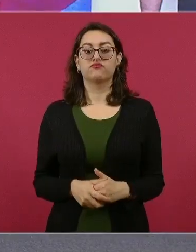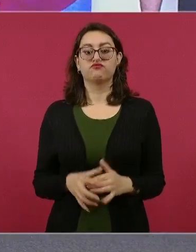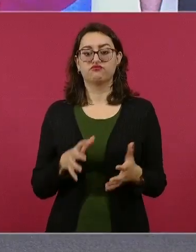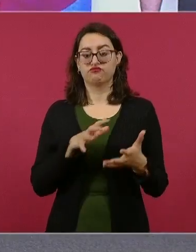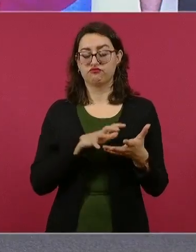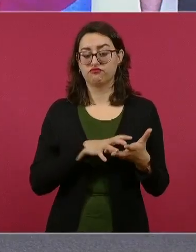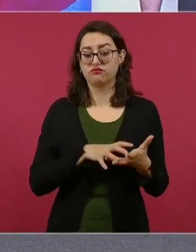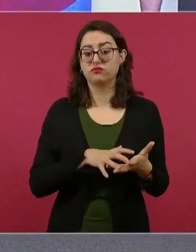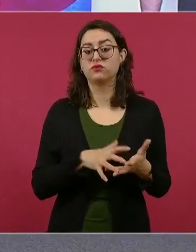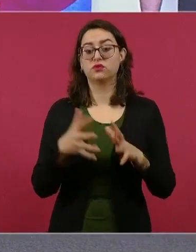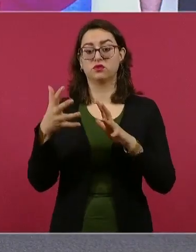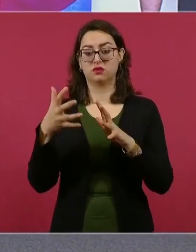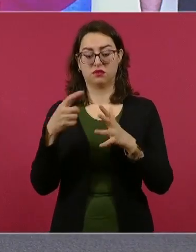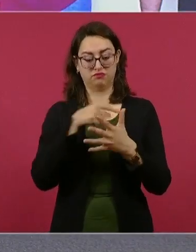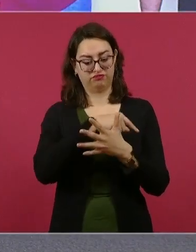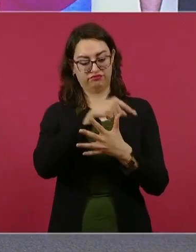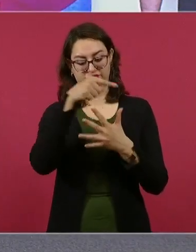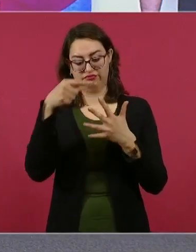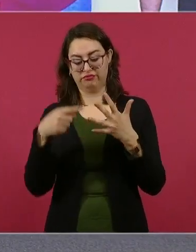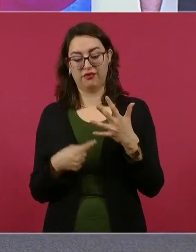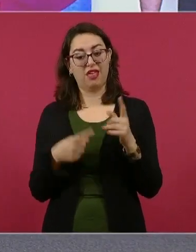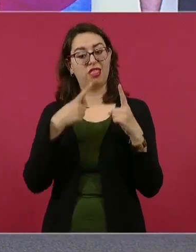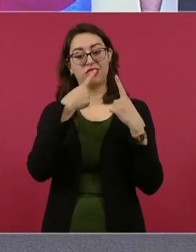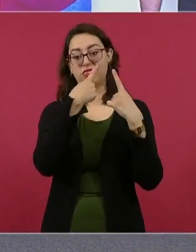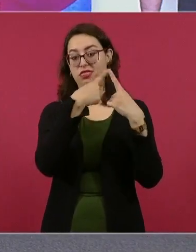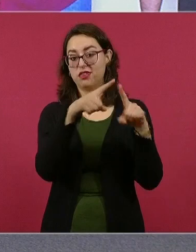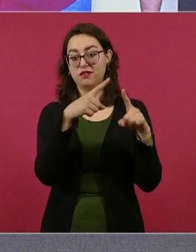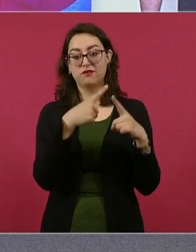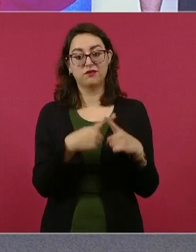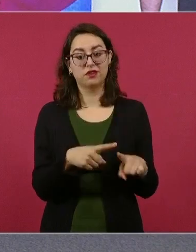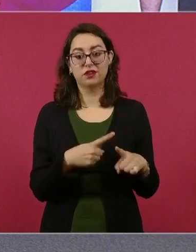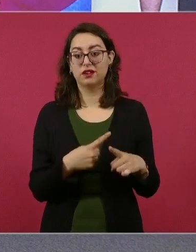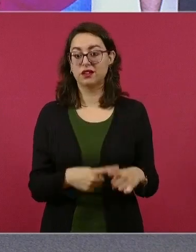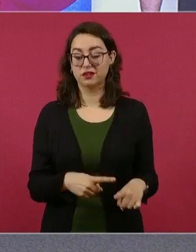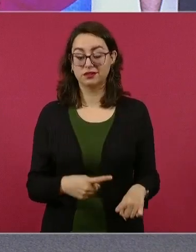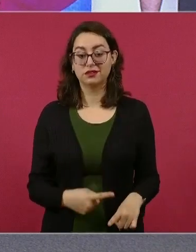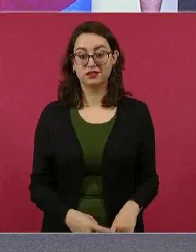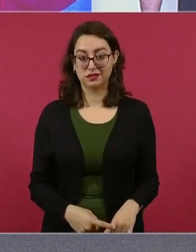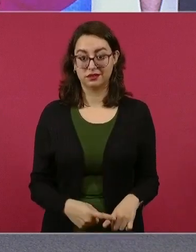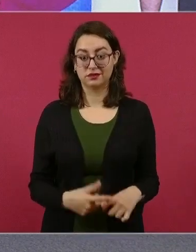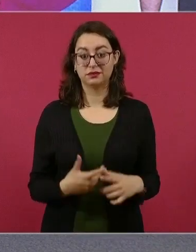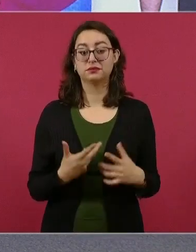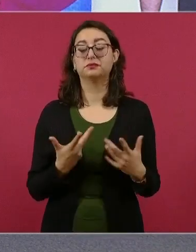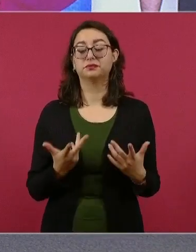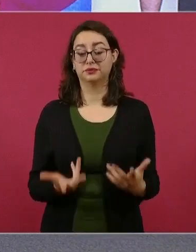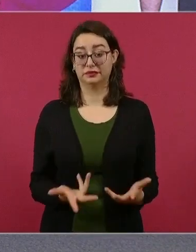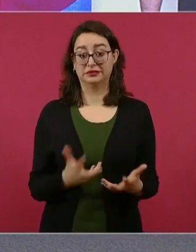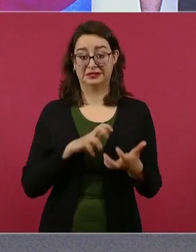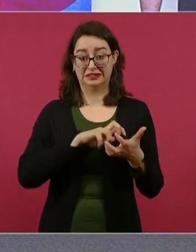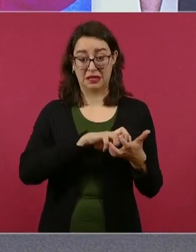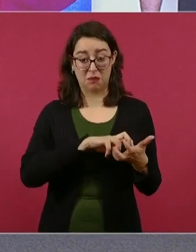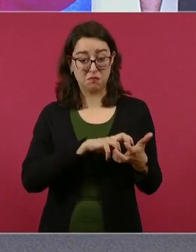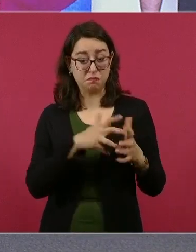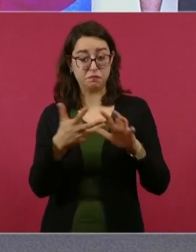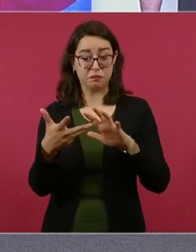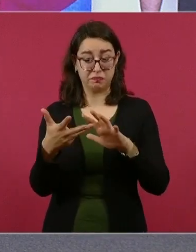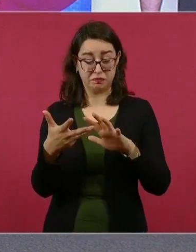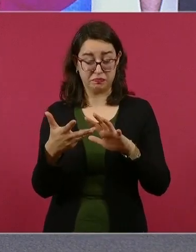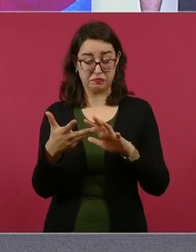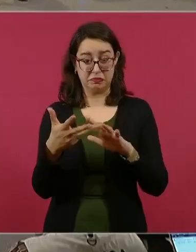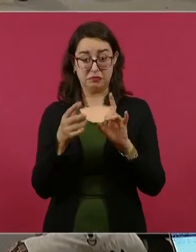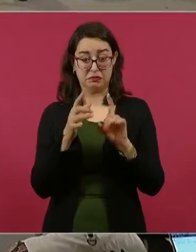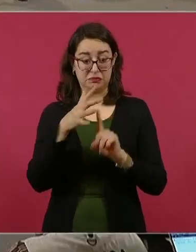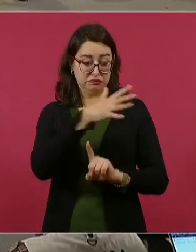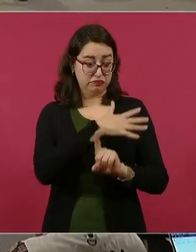tener presente que son múltiples los tipos de violencias y cada uno de los tipos de violencia tiene situaciones